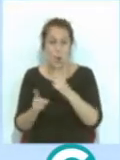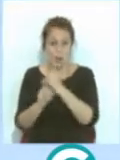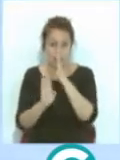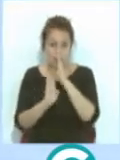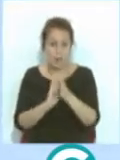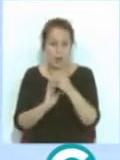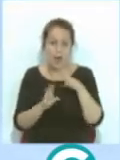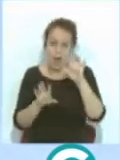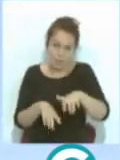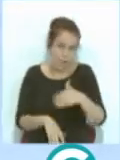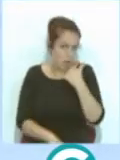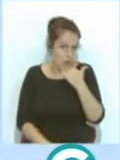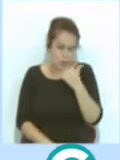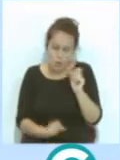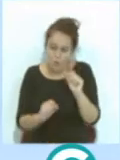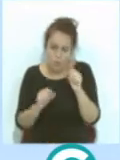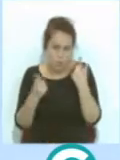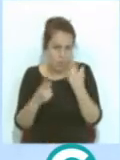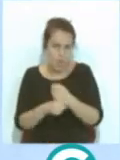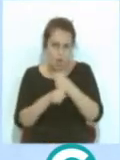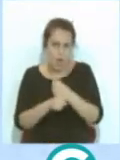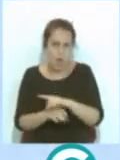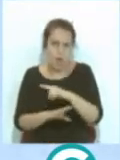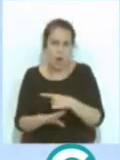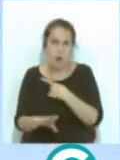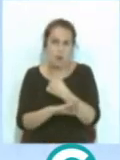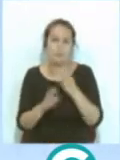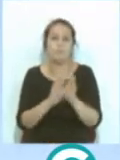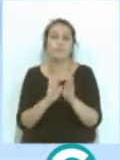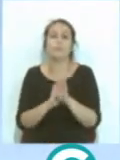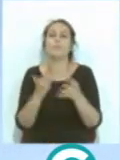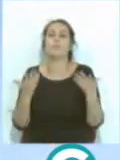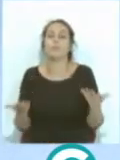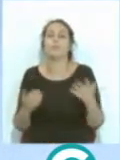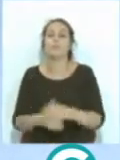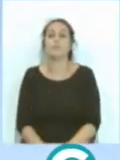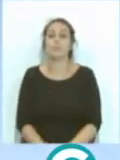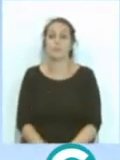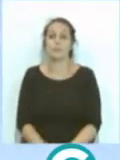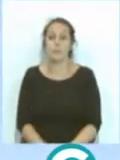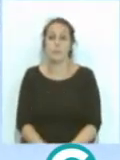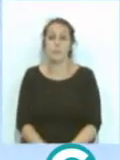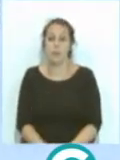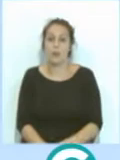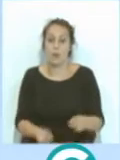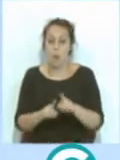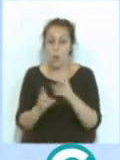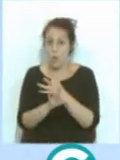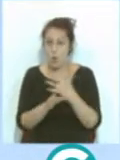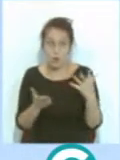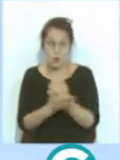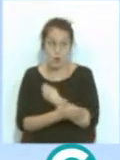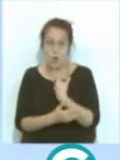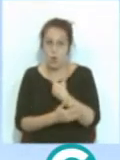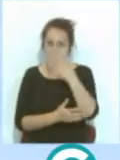Cádiz prácticamente tenga ya sellada la permanencia. Por eso te digo, entonces tampoco a ver a todos los jugadores querrán jugar contra el